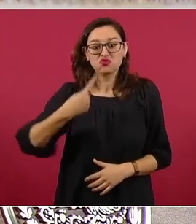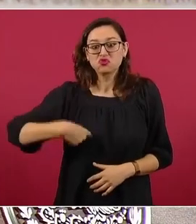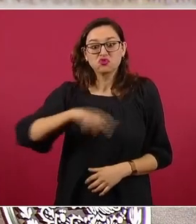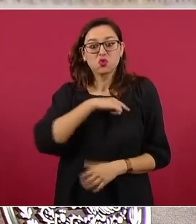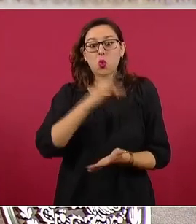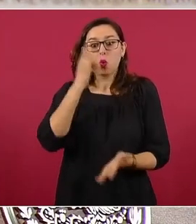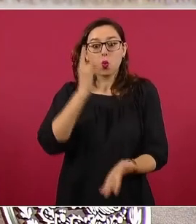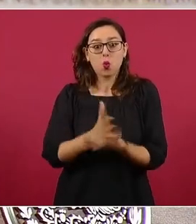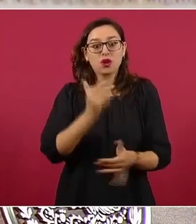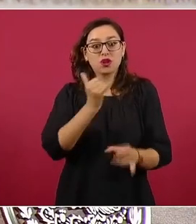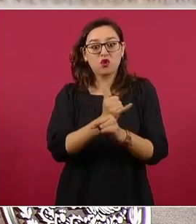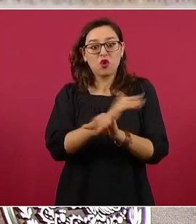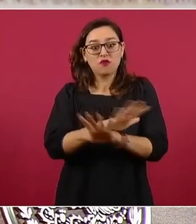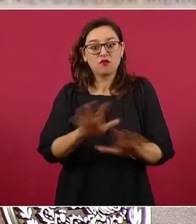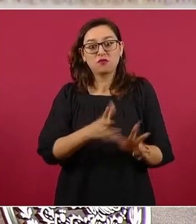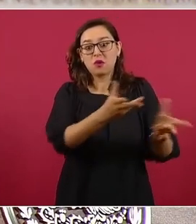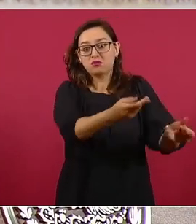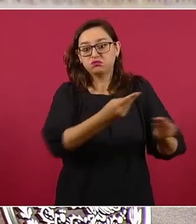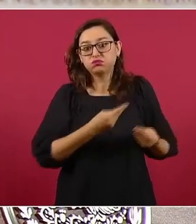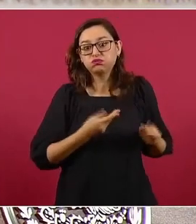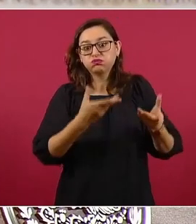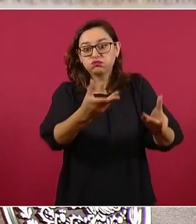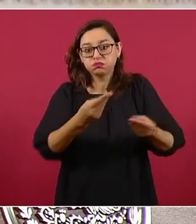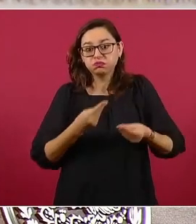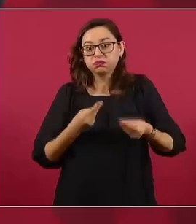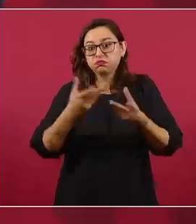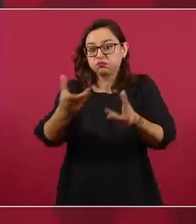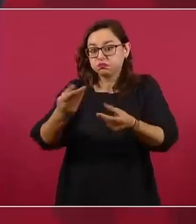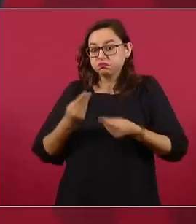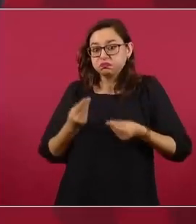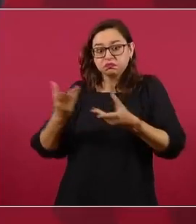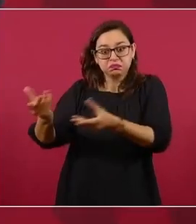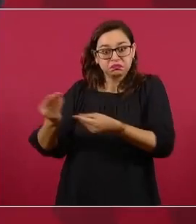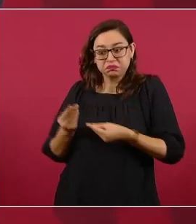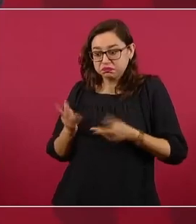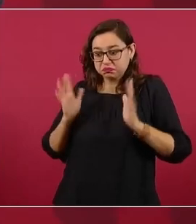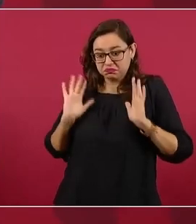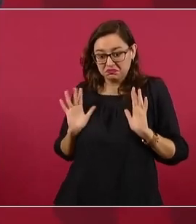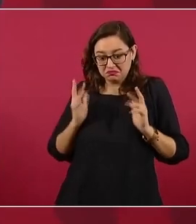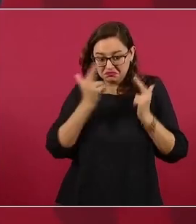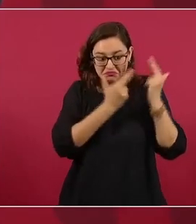financiero de personas expuestas políticamente.